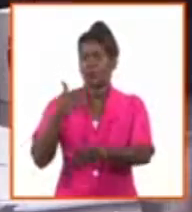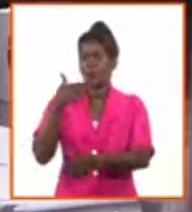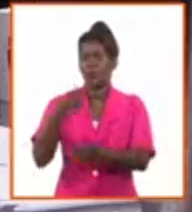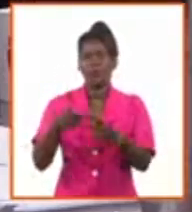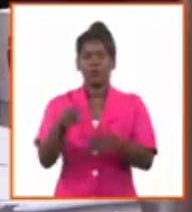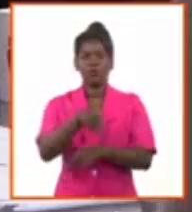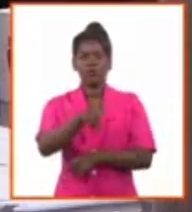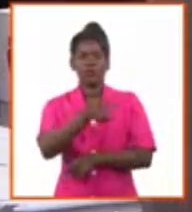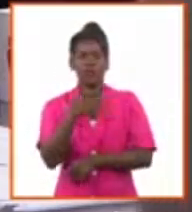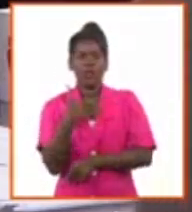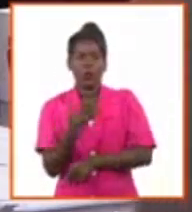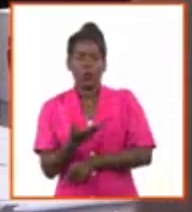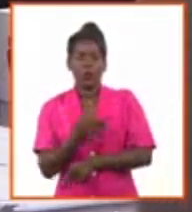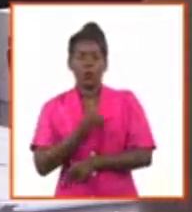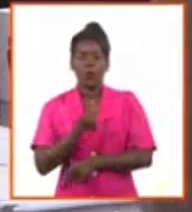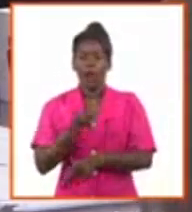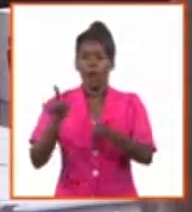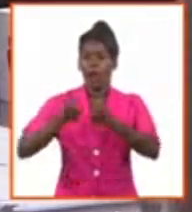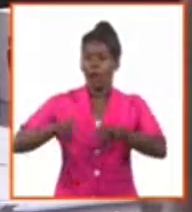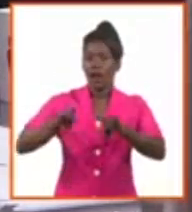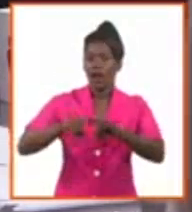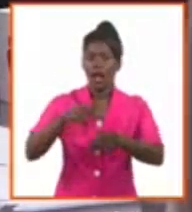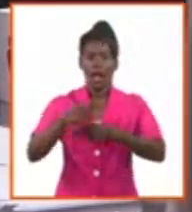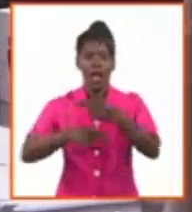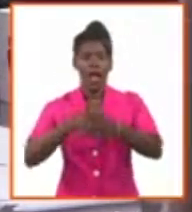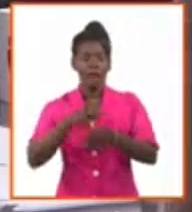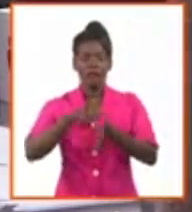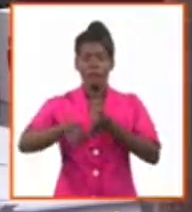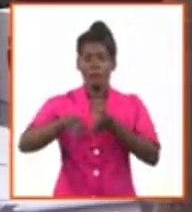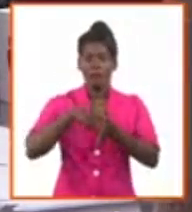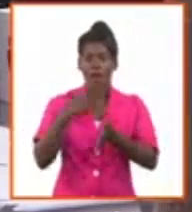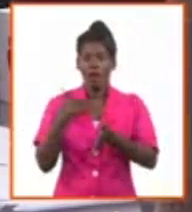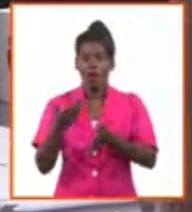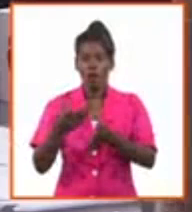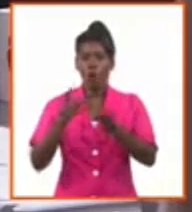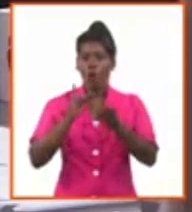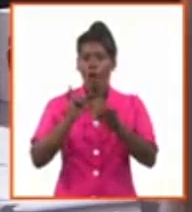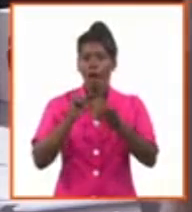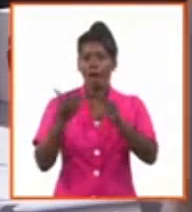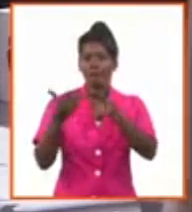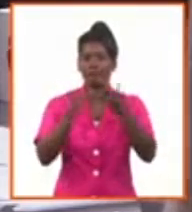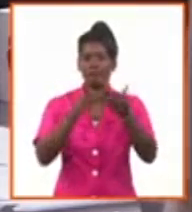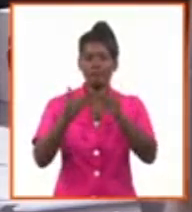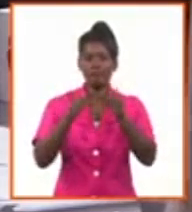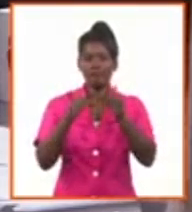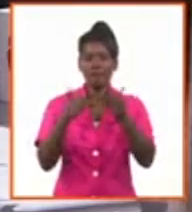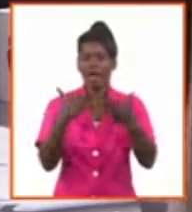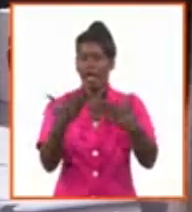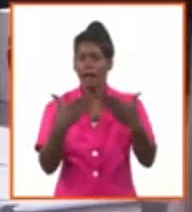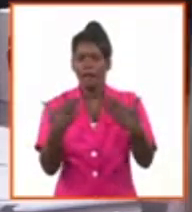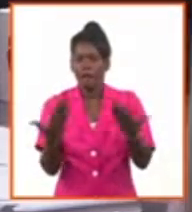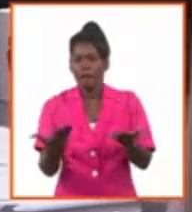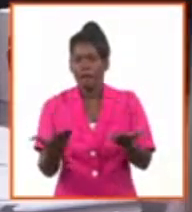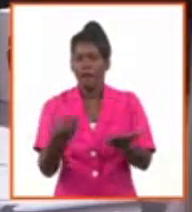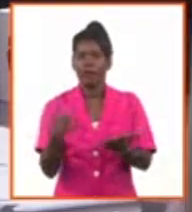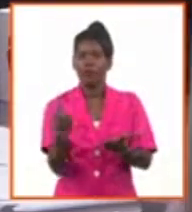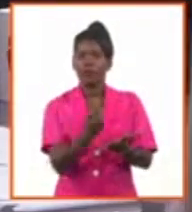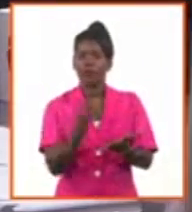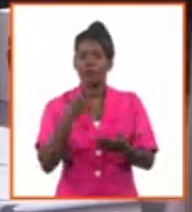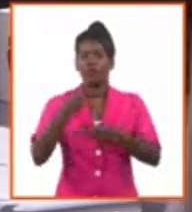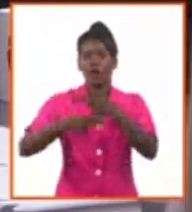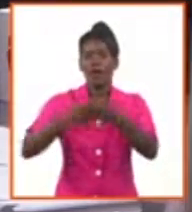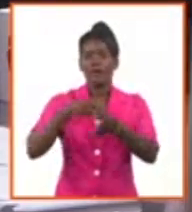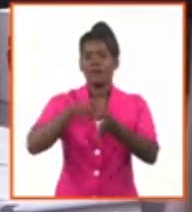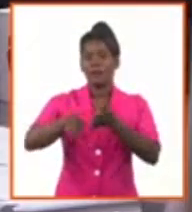se ha concebido ya a nivel de universidad el debate, las actividades alrededor del Congreso